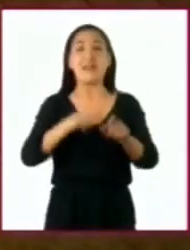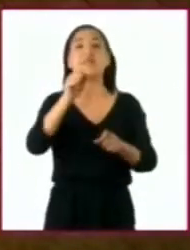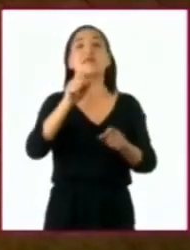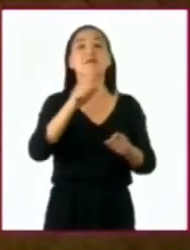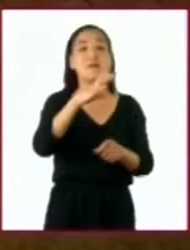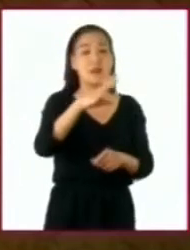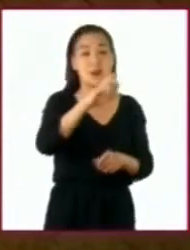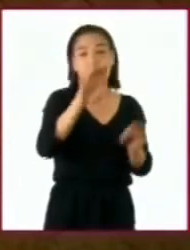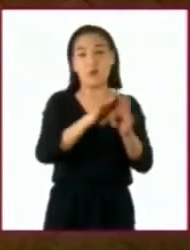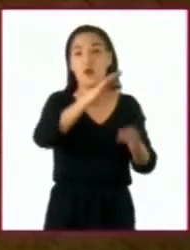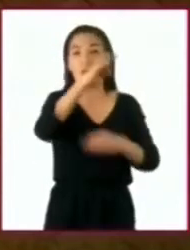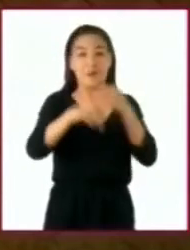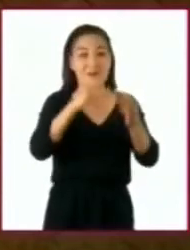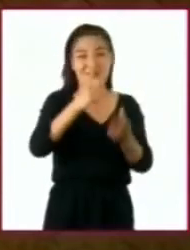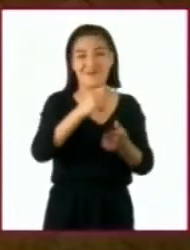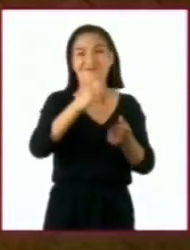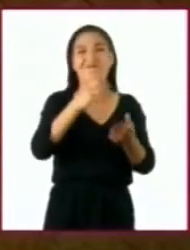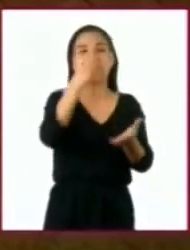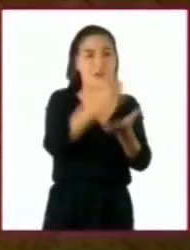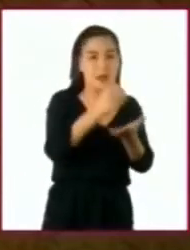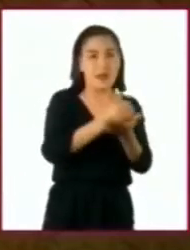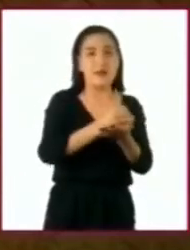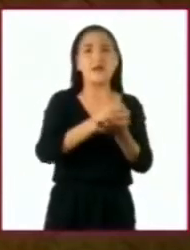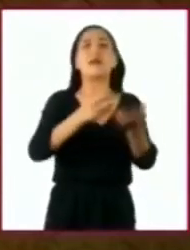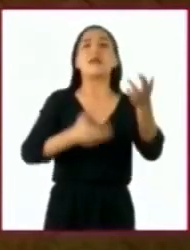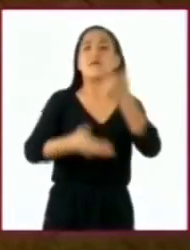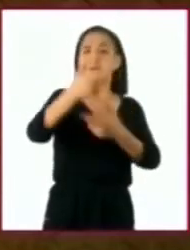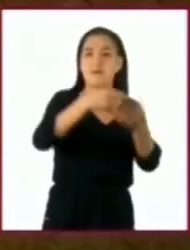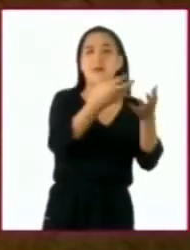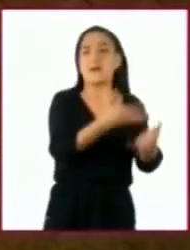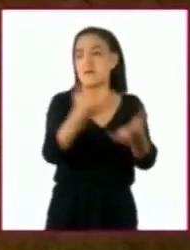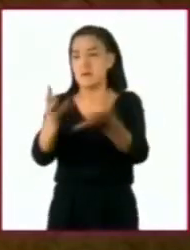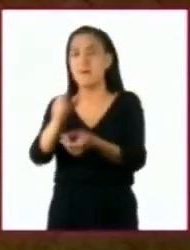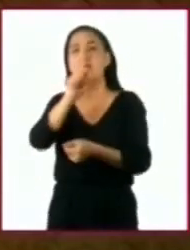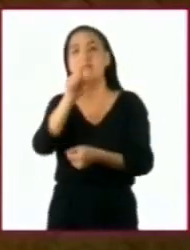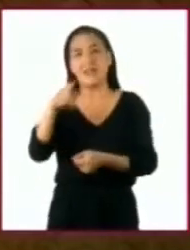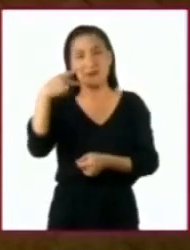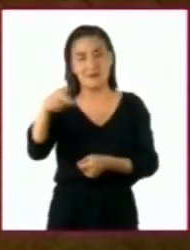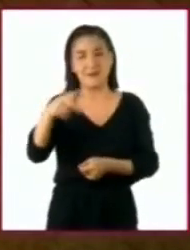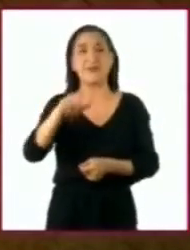los tributos recogidos fueran devueltos a las gentes de Huejotzingo.